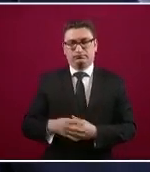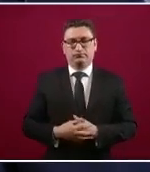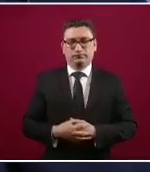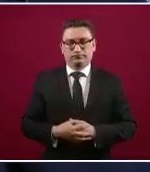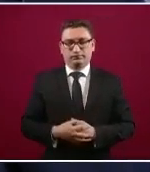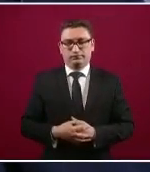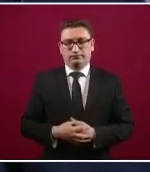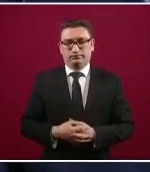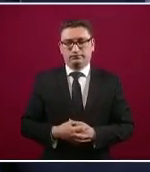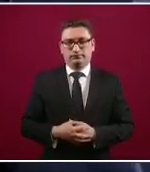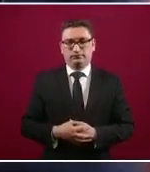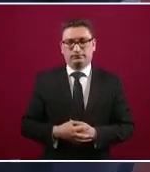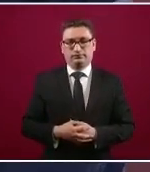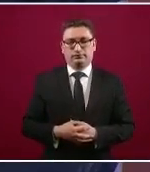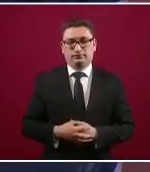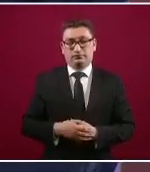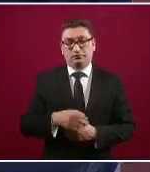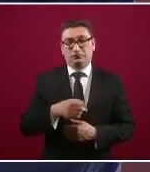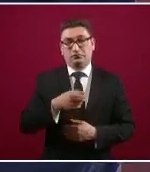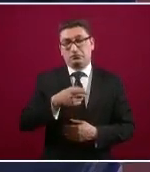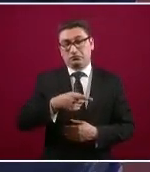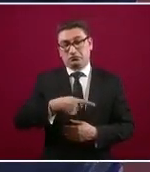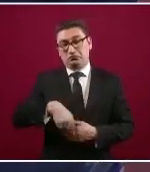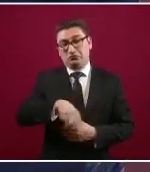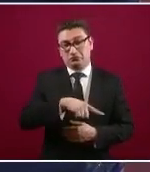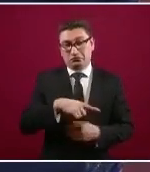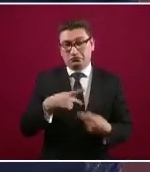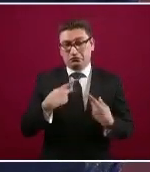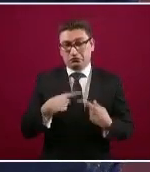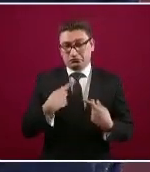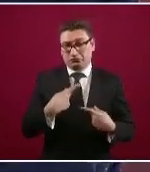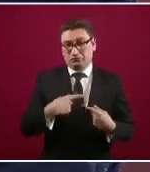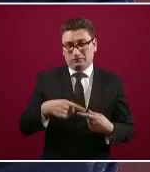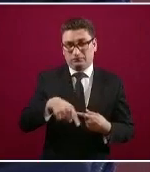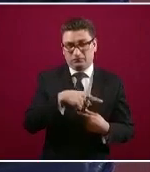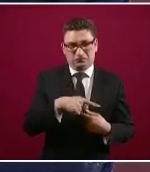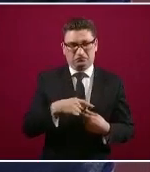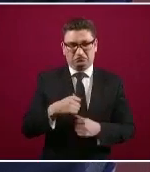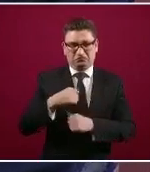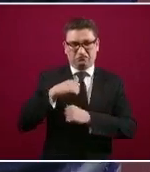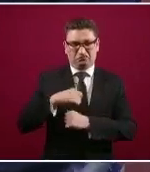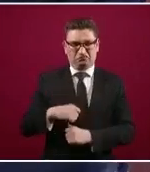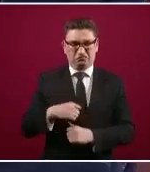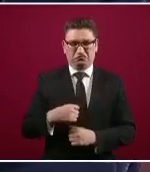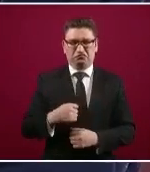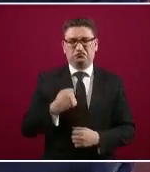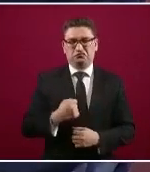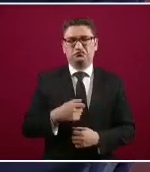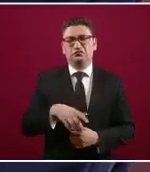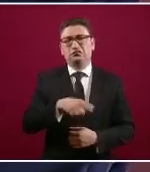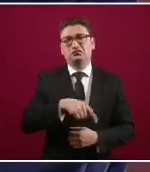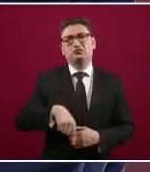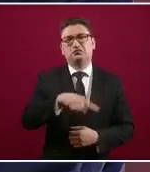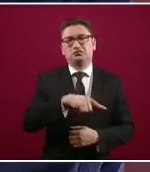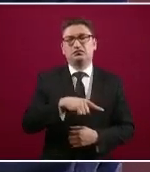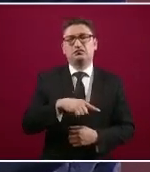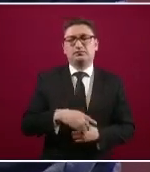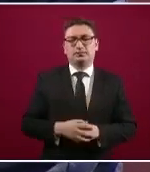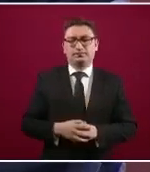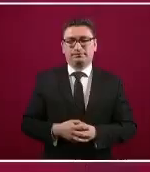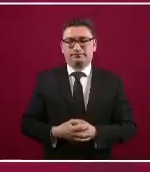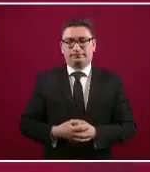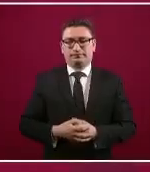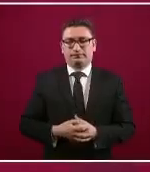de quienes estaban en el poder y el instrumentador